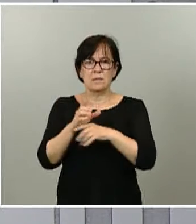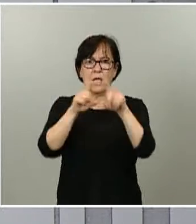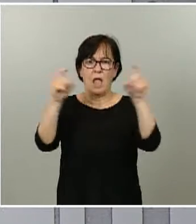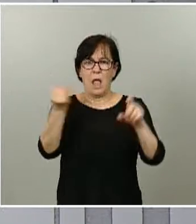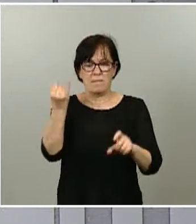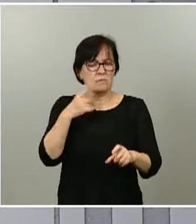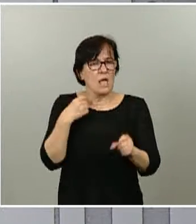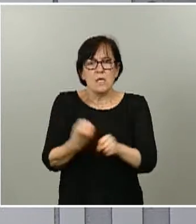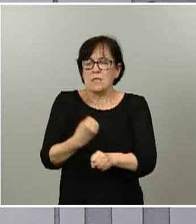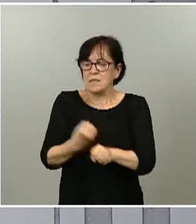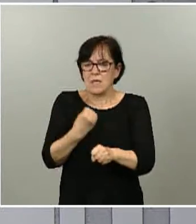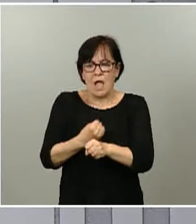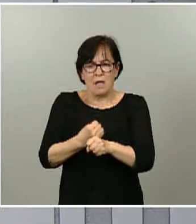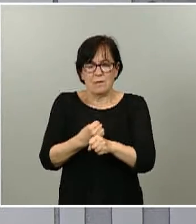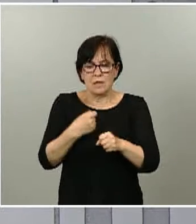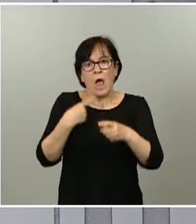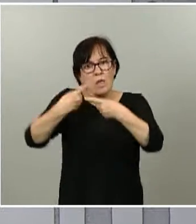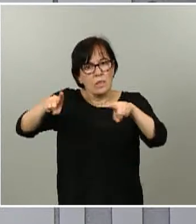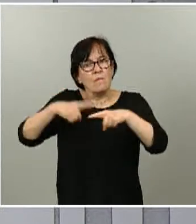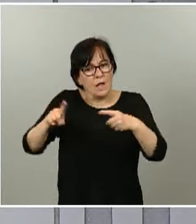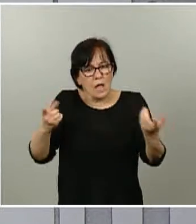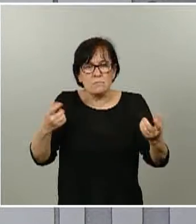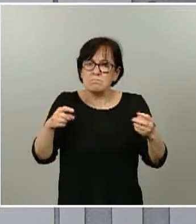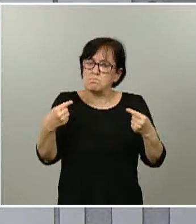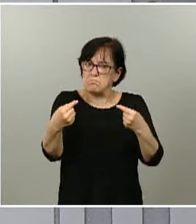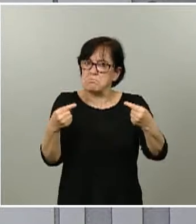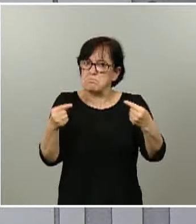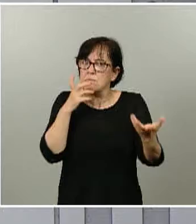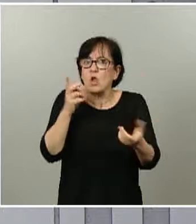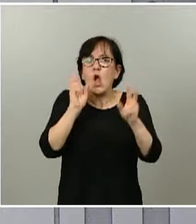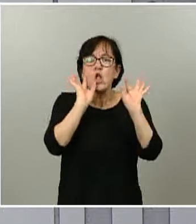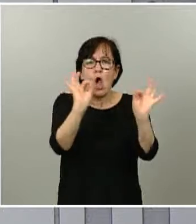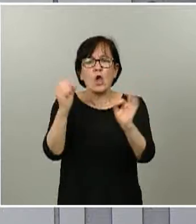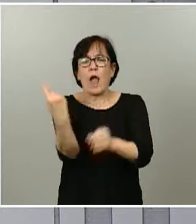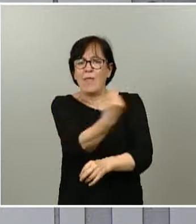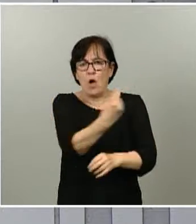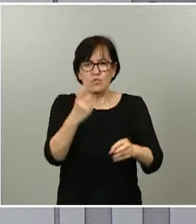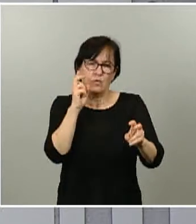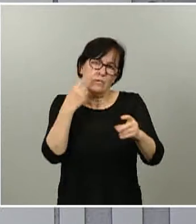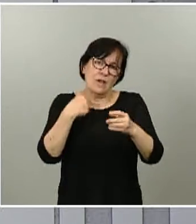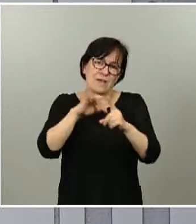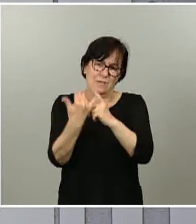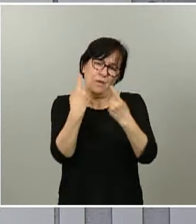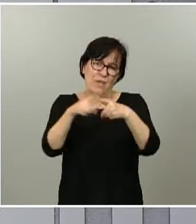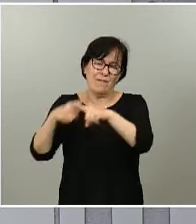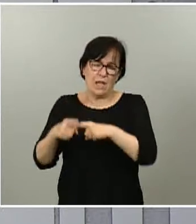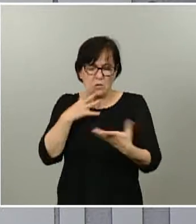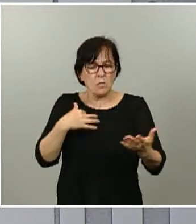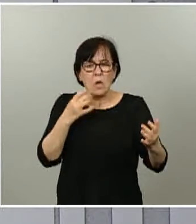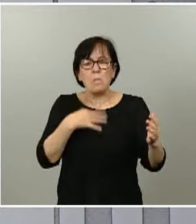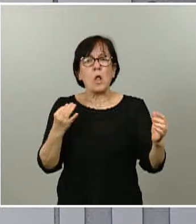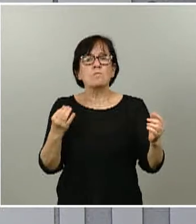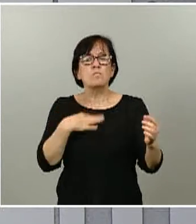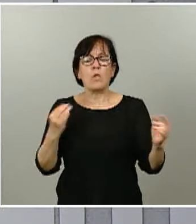trabajarán desde sus diferencias, desde sus discrepancias, intentando encontrar esos puntos de encuentro que nos permiten ser más fuertes y, sobre todo,